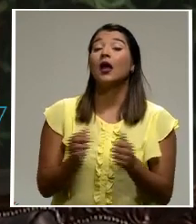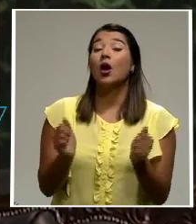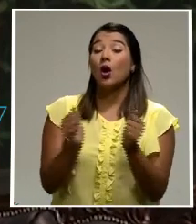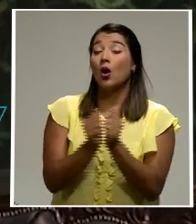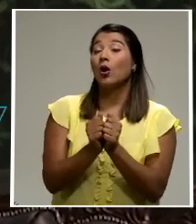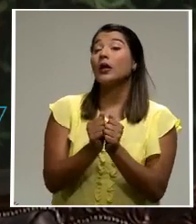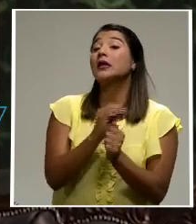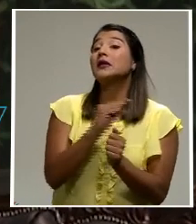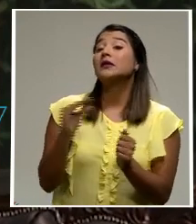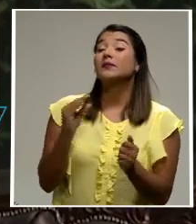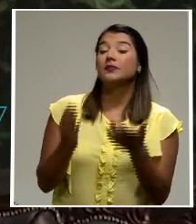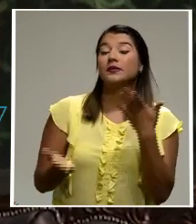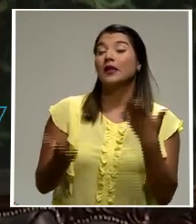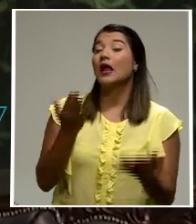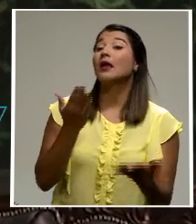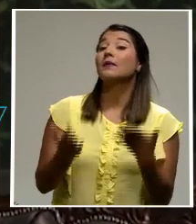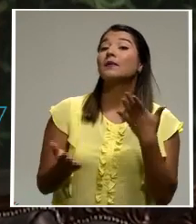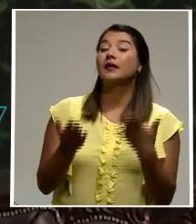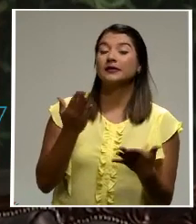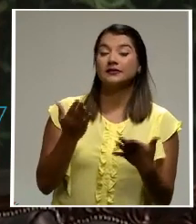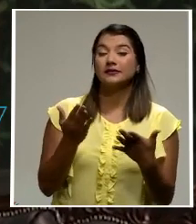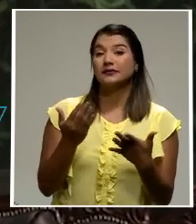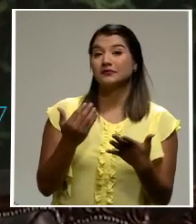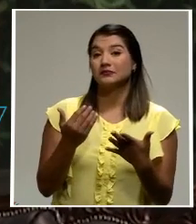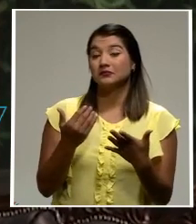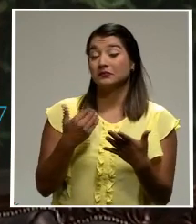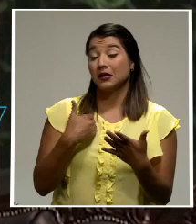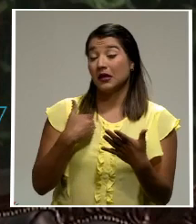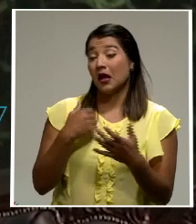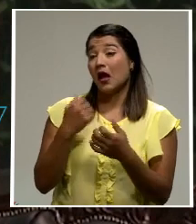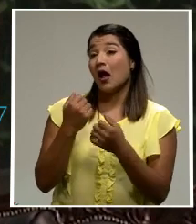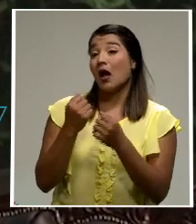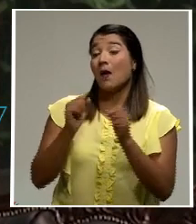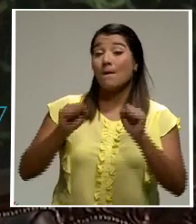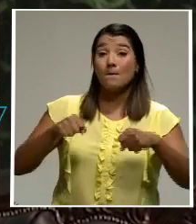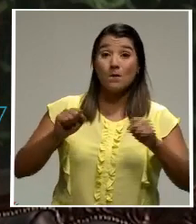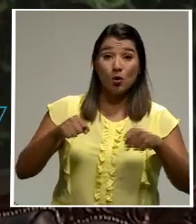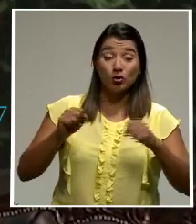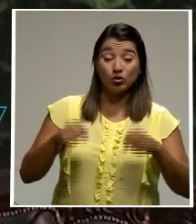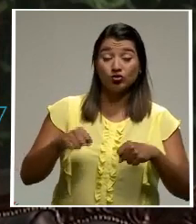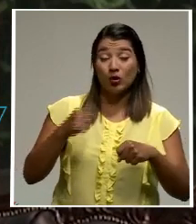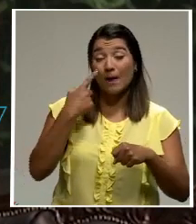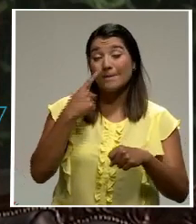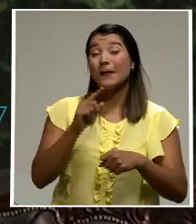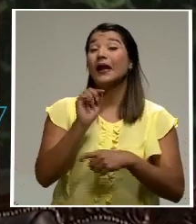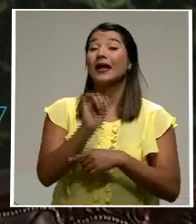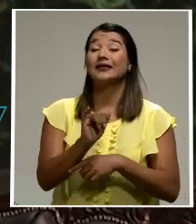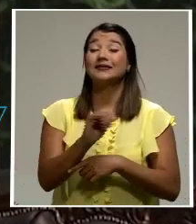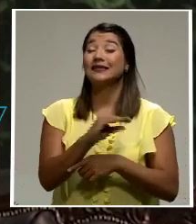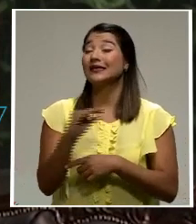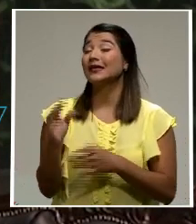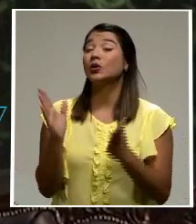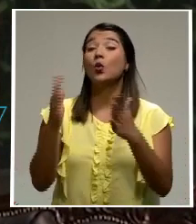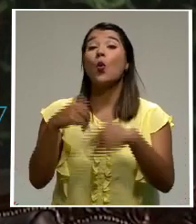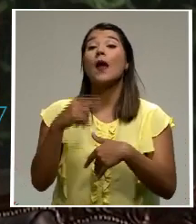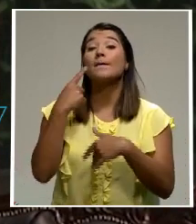probable que existan votos suficientes para eso, más no para la agenda, y ahí es